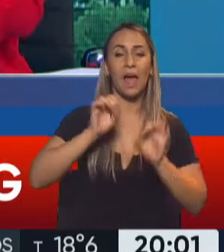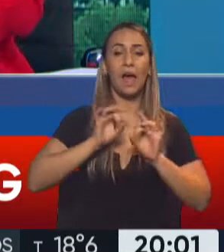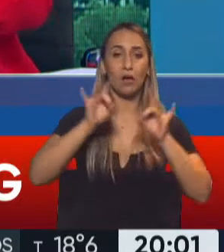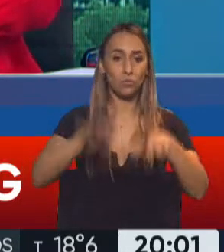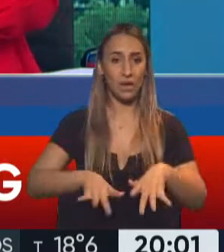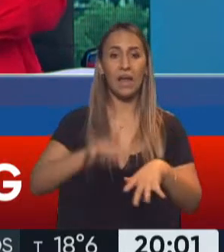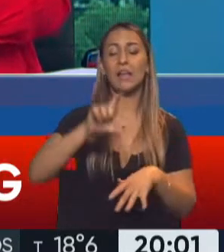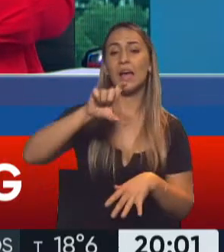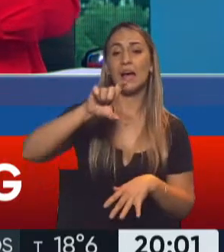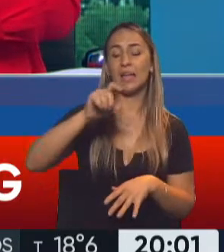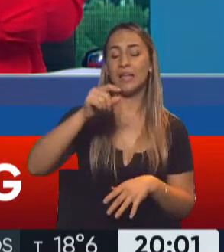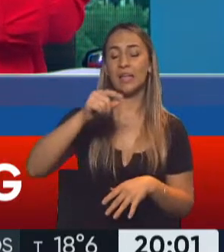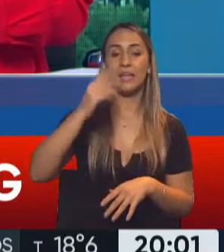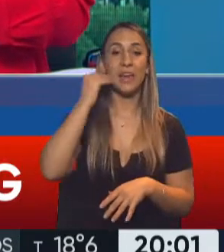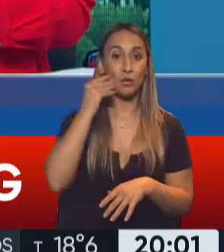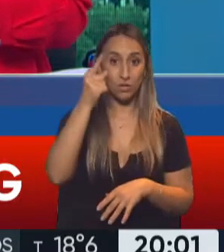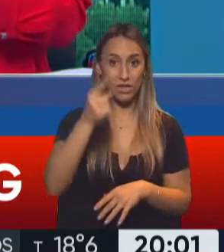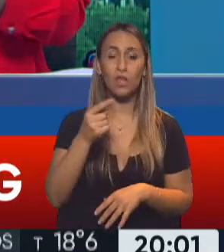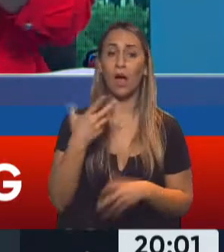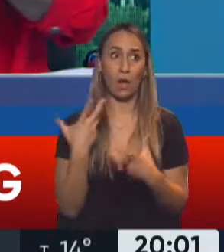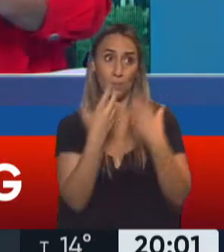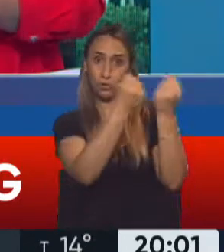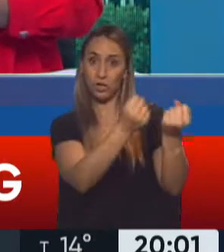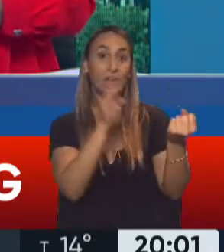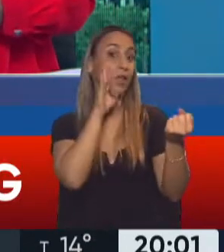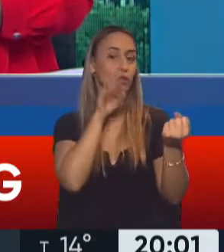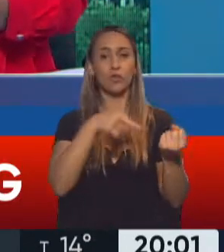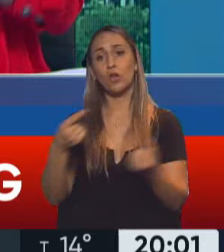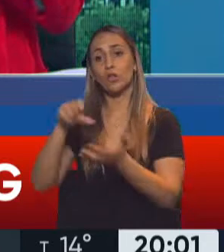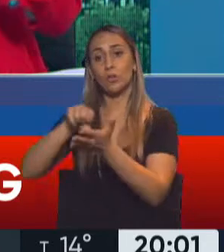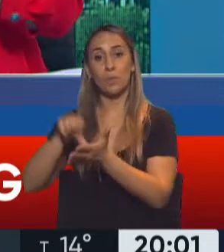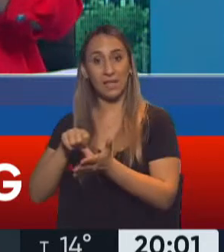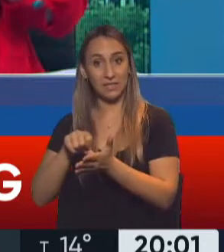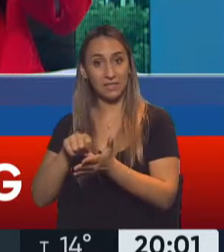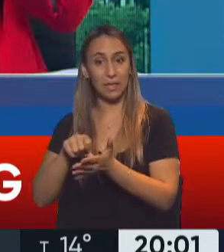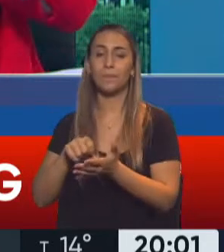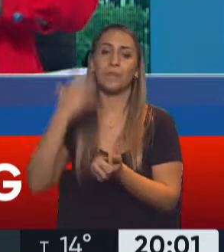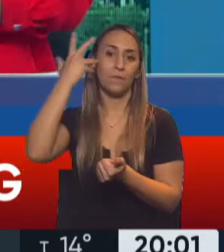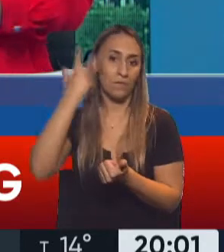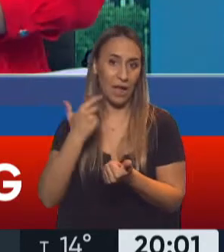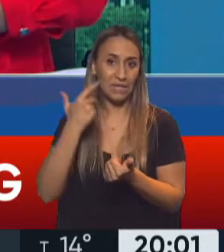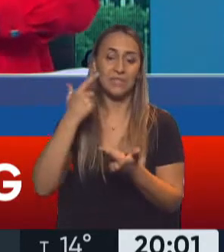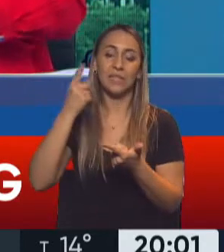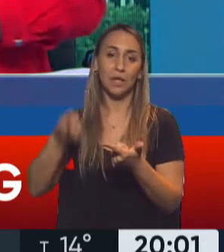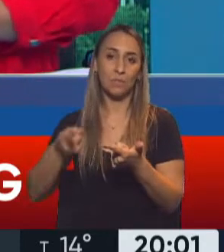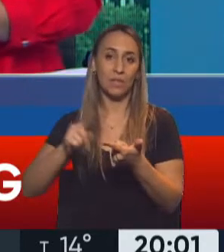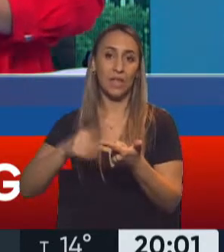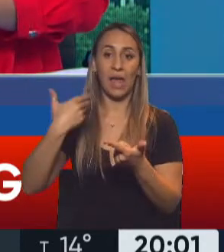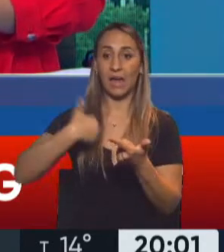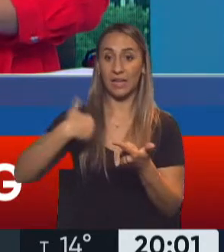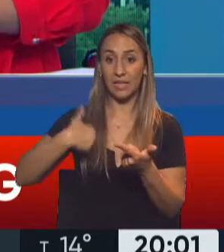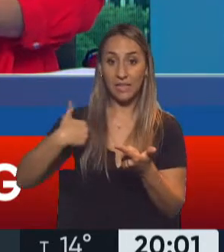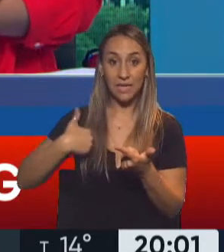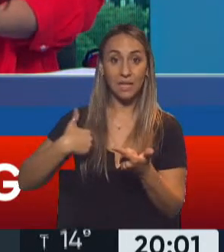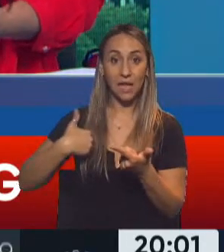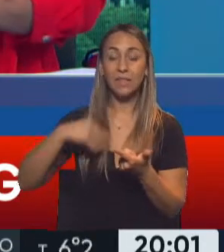a apoyar la posición de los Estados Unidos, y países como, el caso de Francia, el caso también de Argentina, nuestro